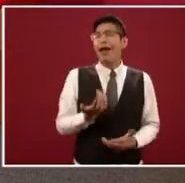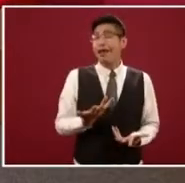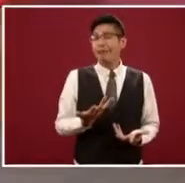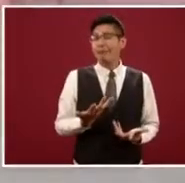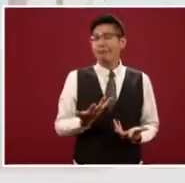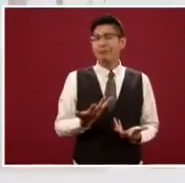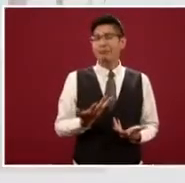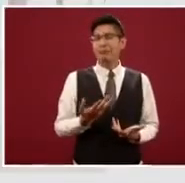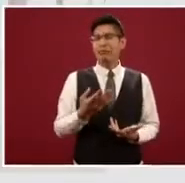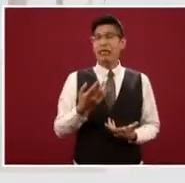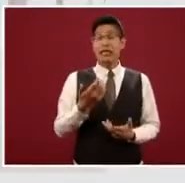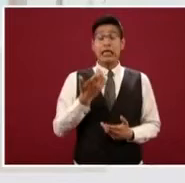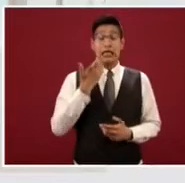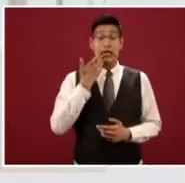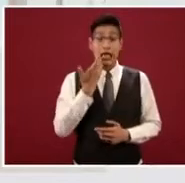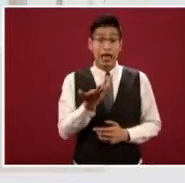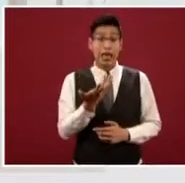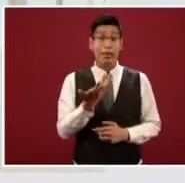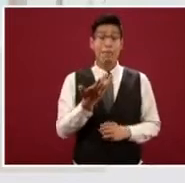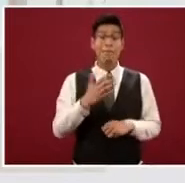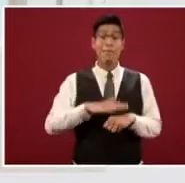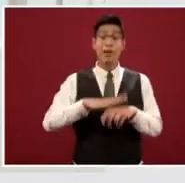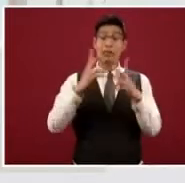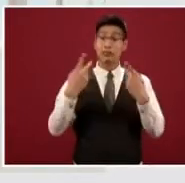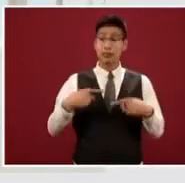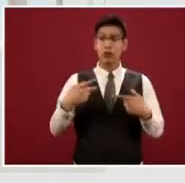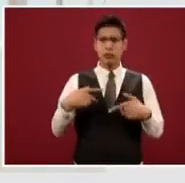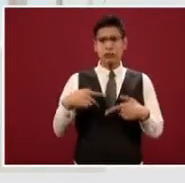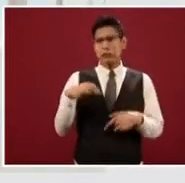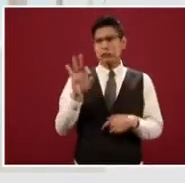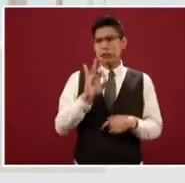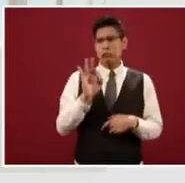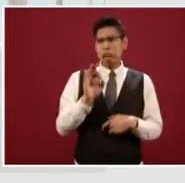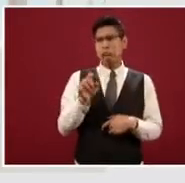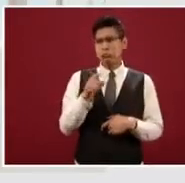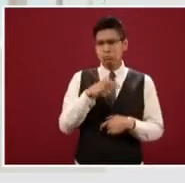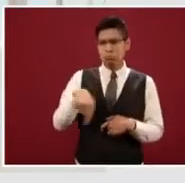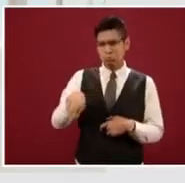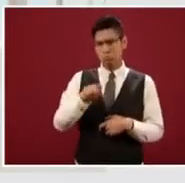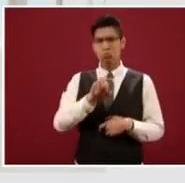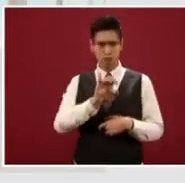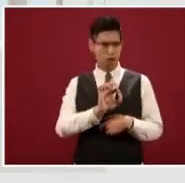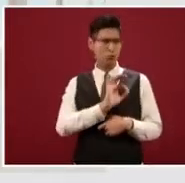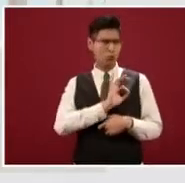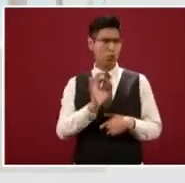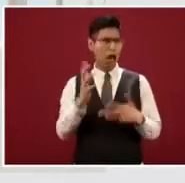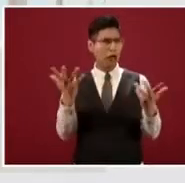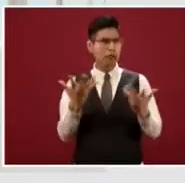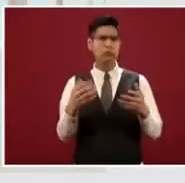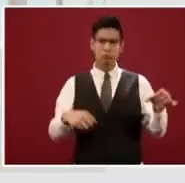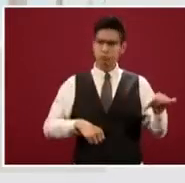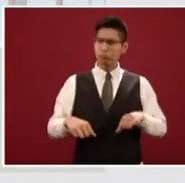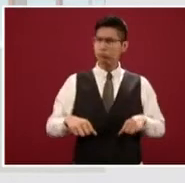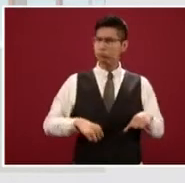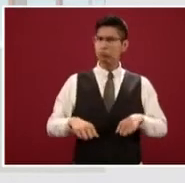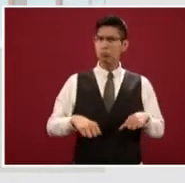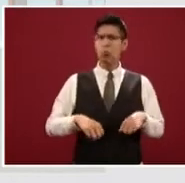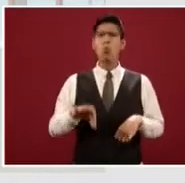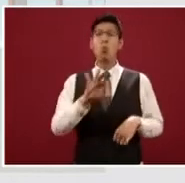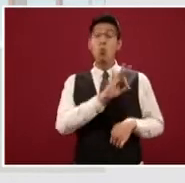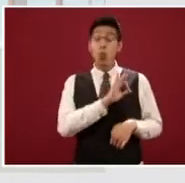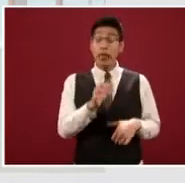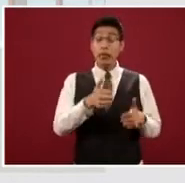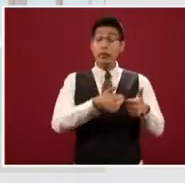Nacional, que es precisamente llevar a cabo actividades, ¿sí?, que nos permitan estar, digamos,